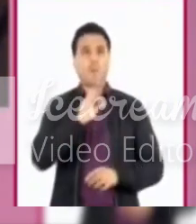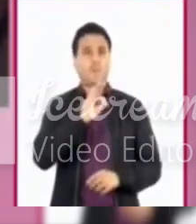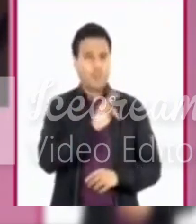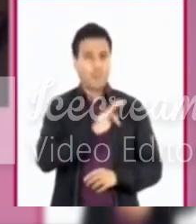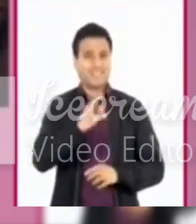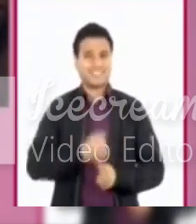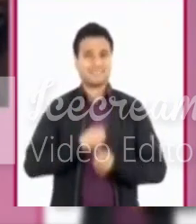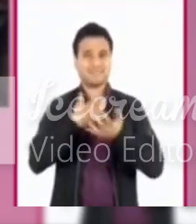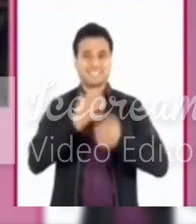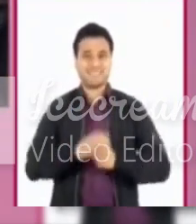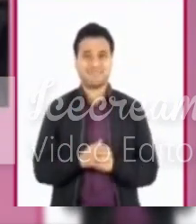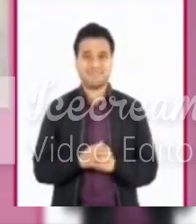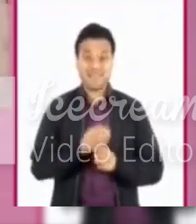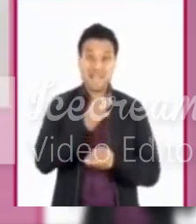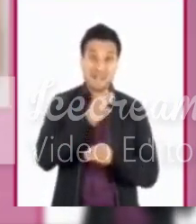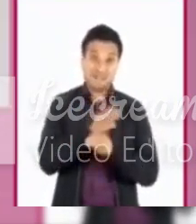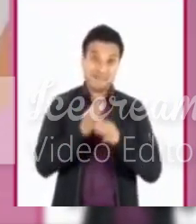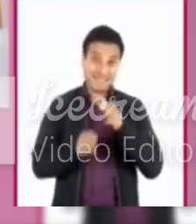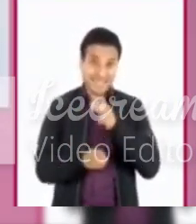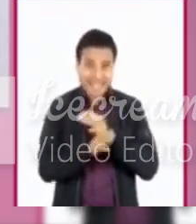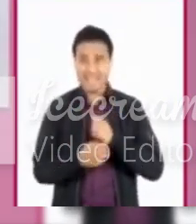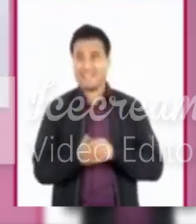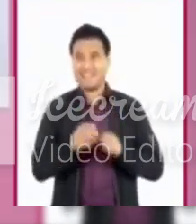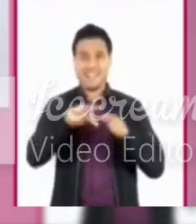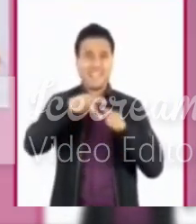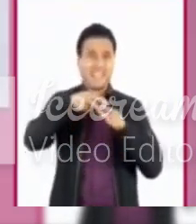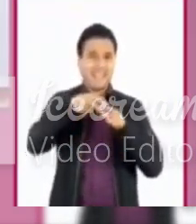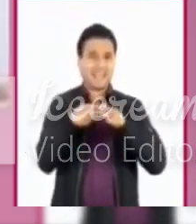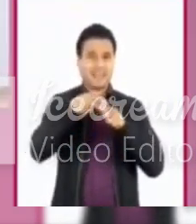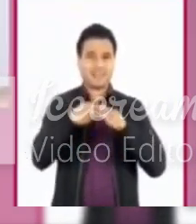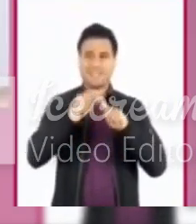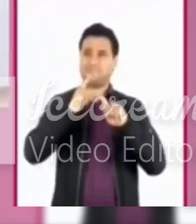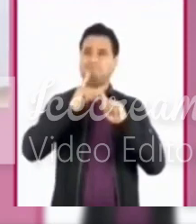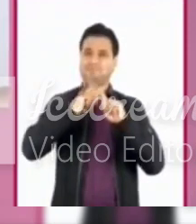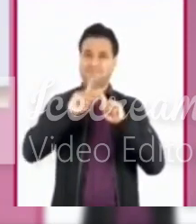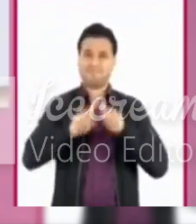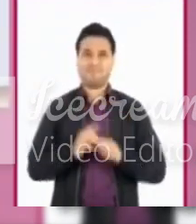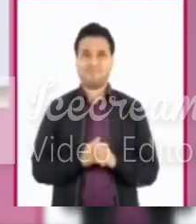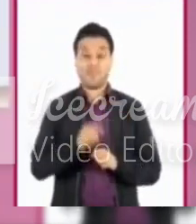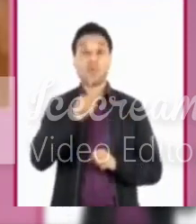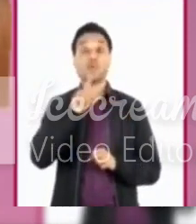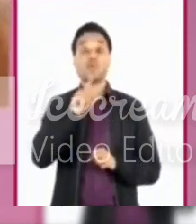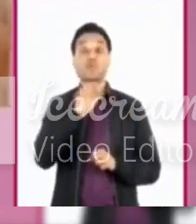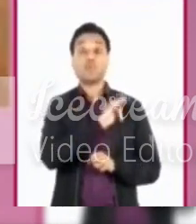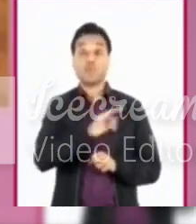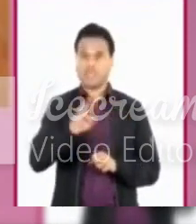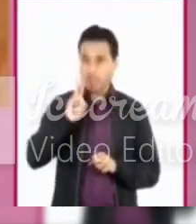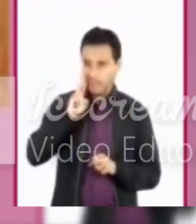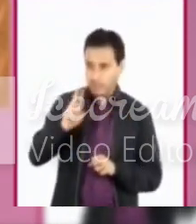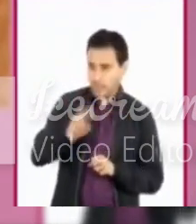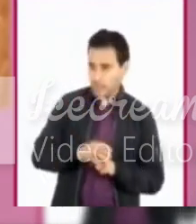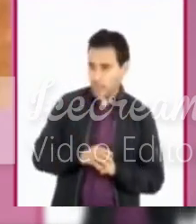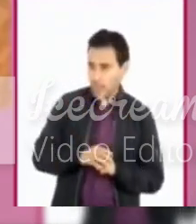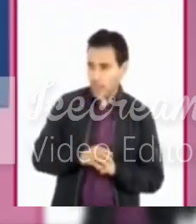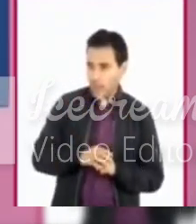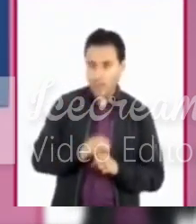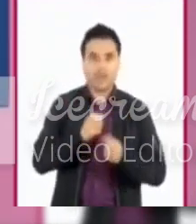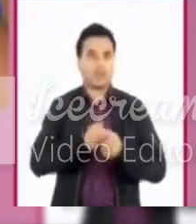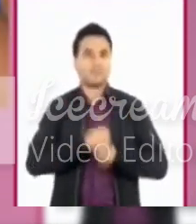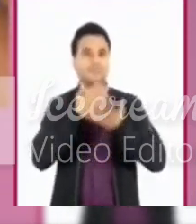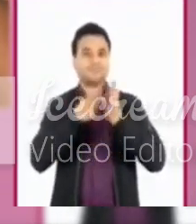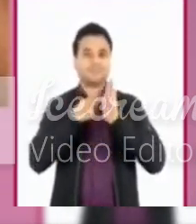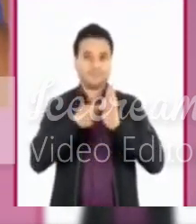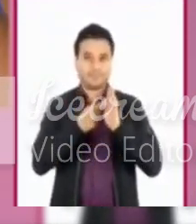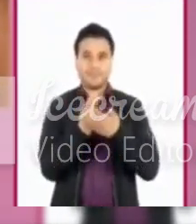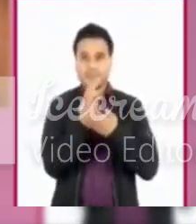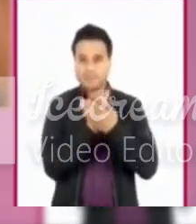múltiples técnicas, materiales y herramientas con las que podemos representar cosas que vemos o inventamos, con las